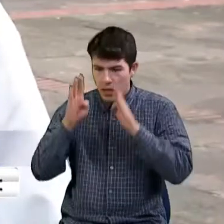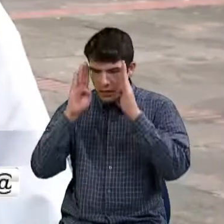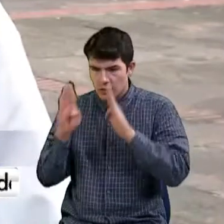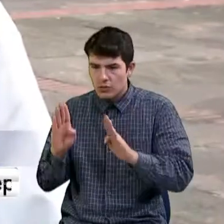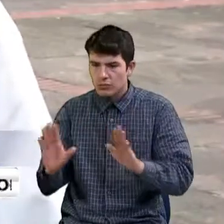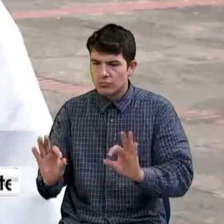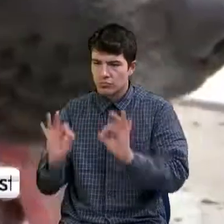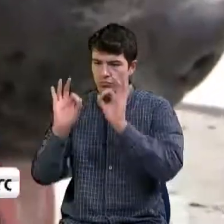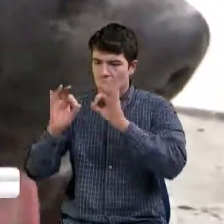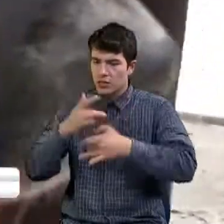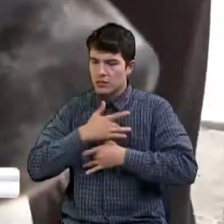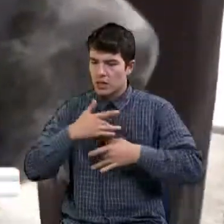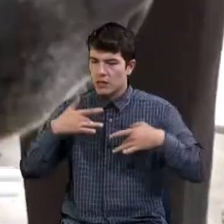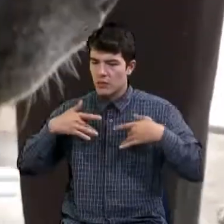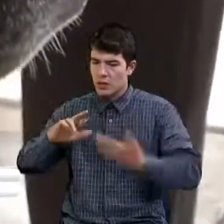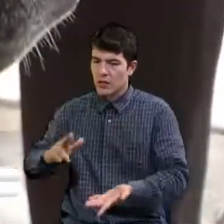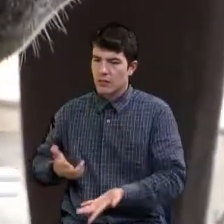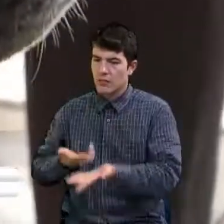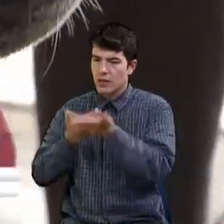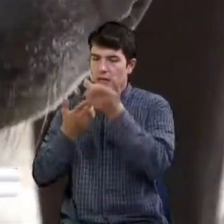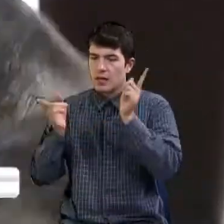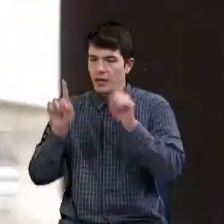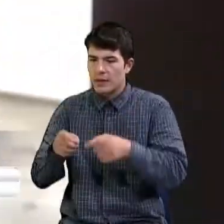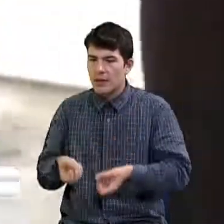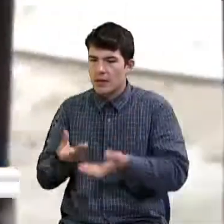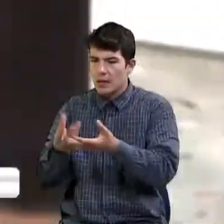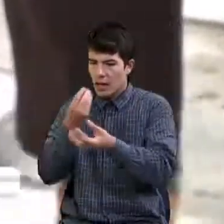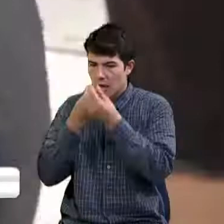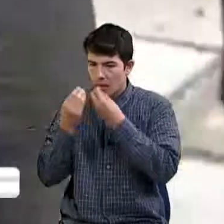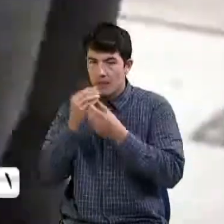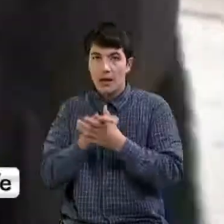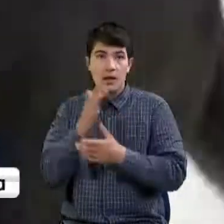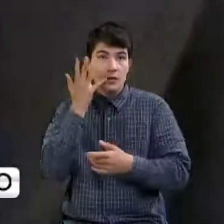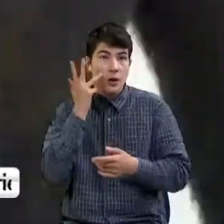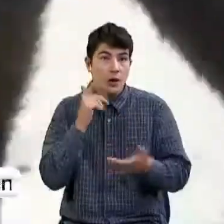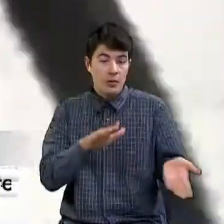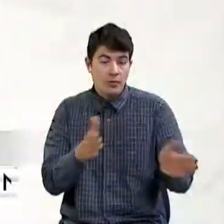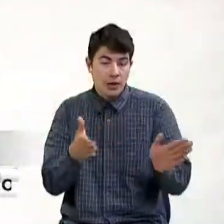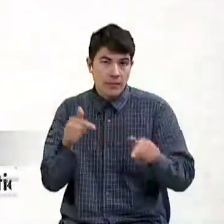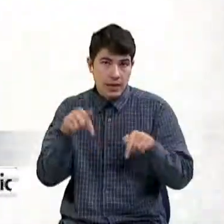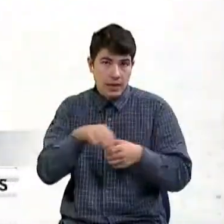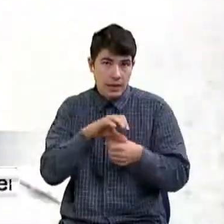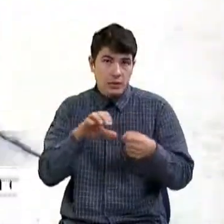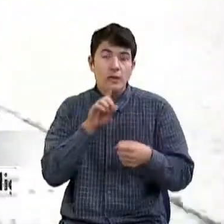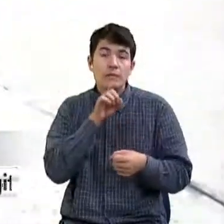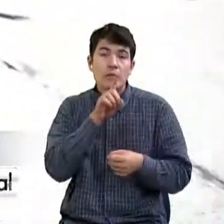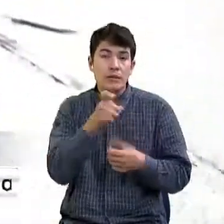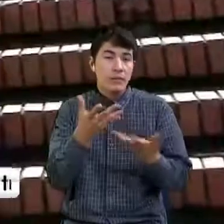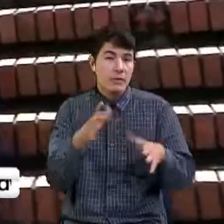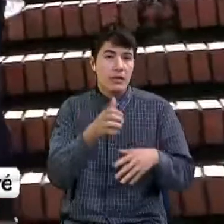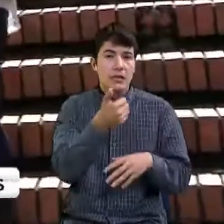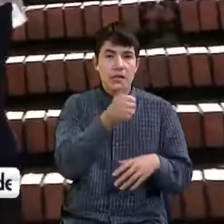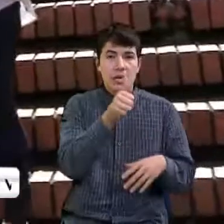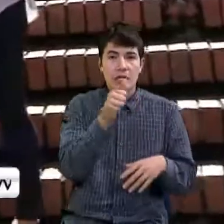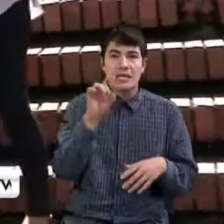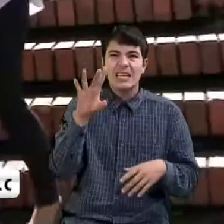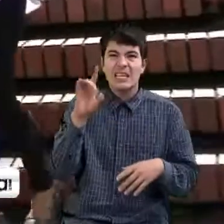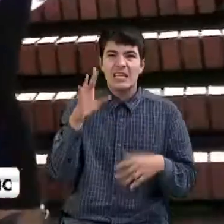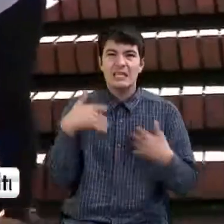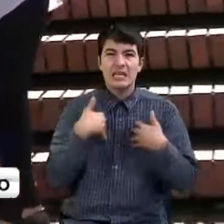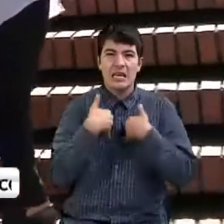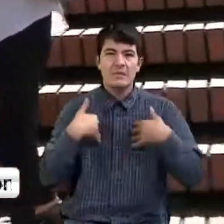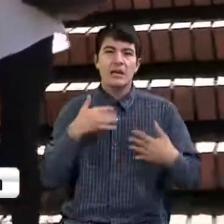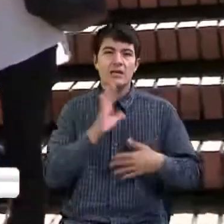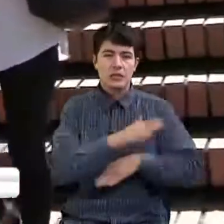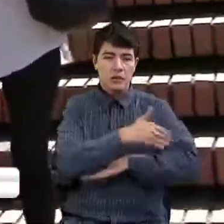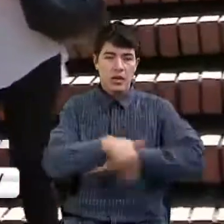integral en salud, en rehabilitación y en alimentación. Diariamente mueren en Bucaramanga de 10 a 15 animales de la